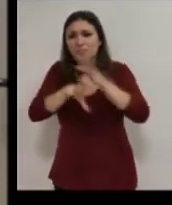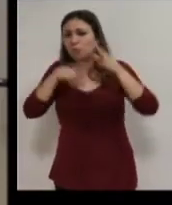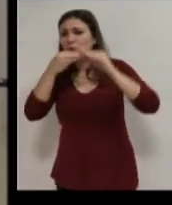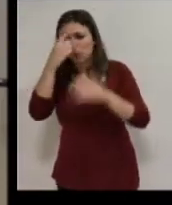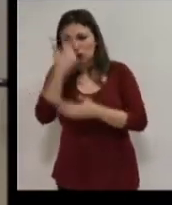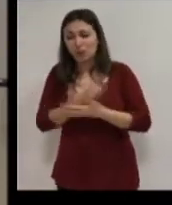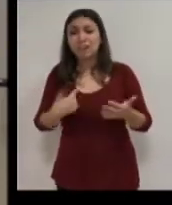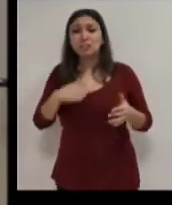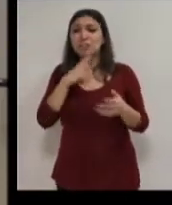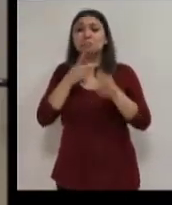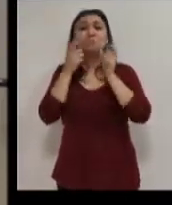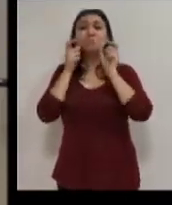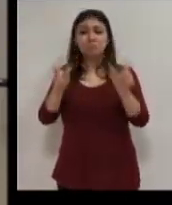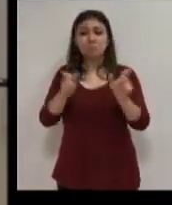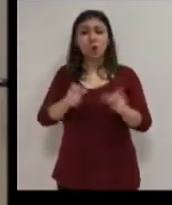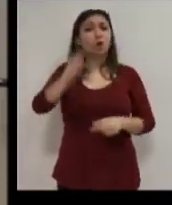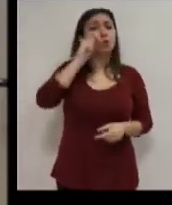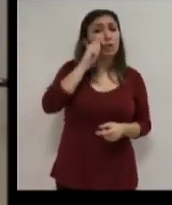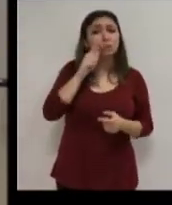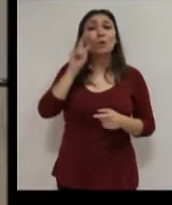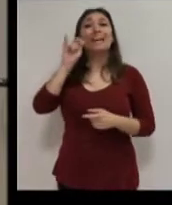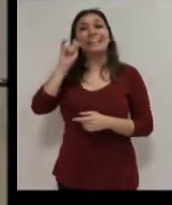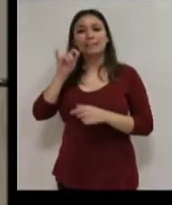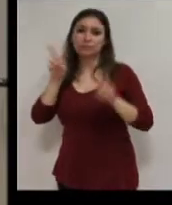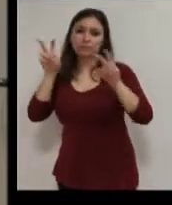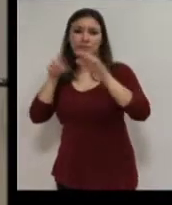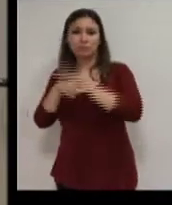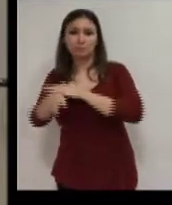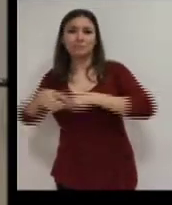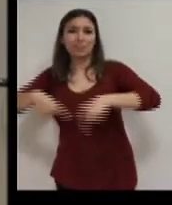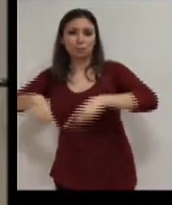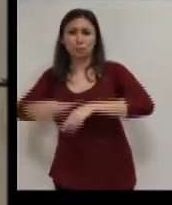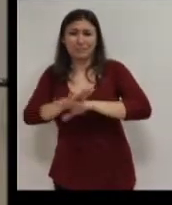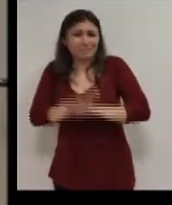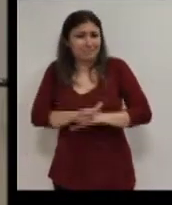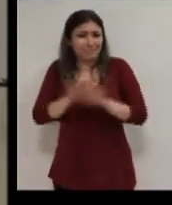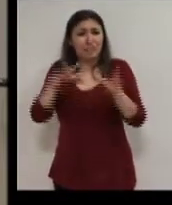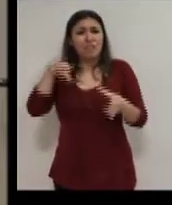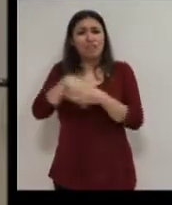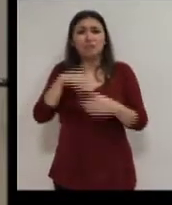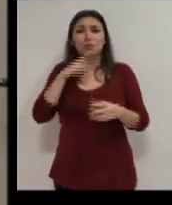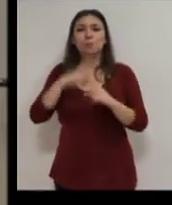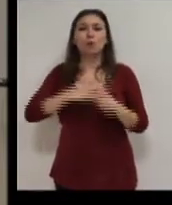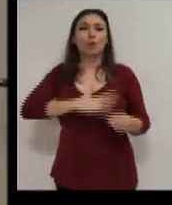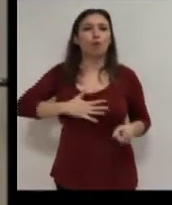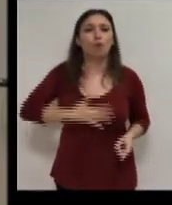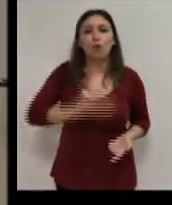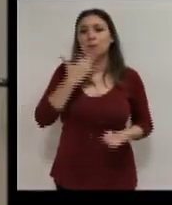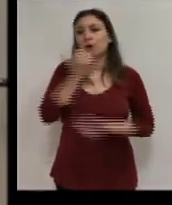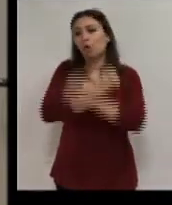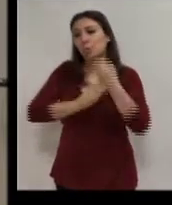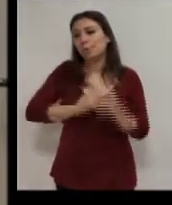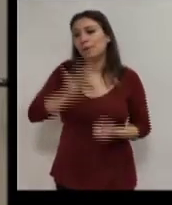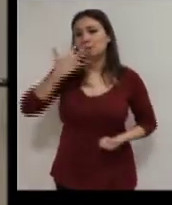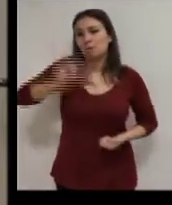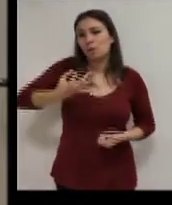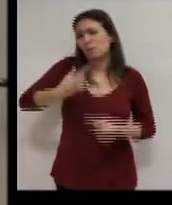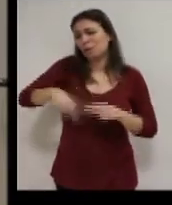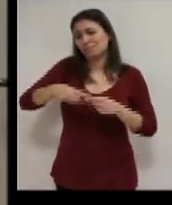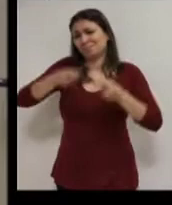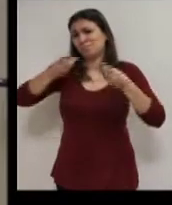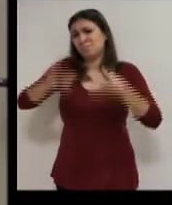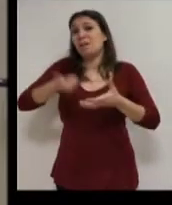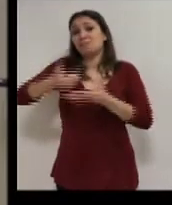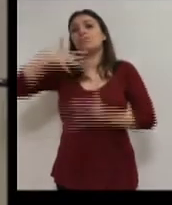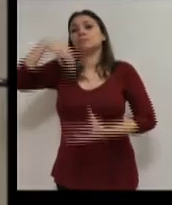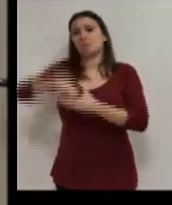accesible y transporte accesible, o simplemente yo diría turismo y transporte, y debería estar metida la accesibilidad como otros temas de confort, como la economía,